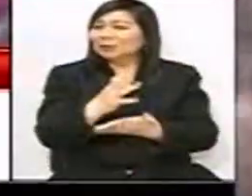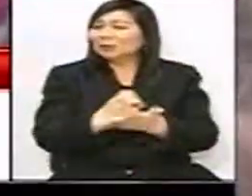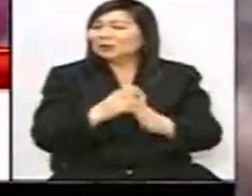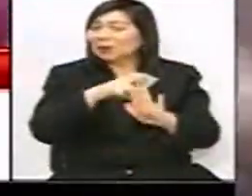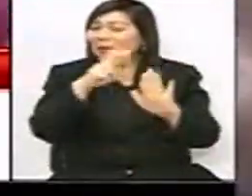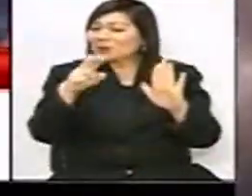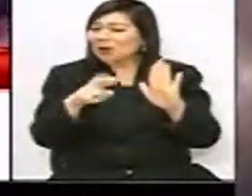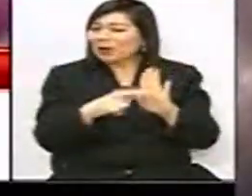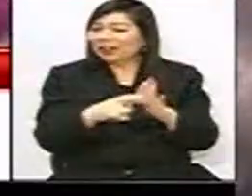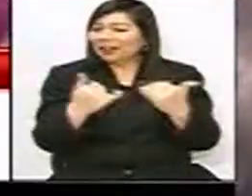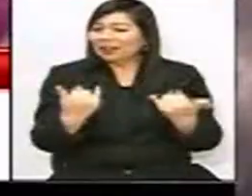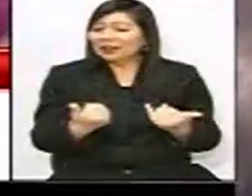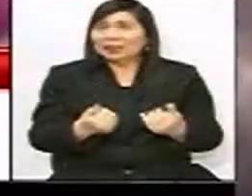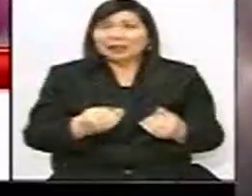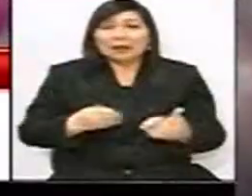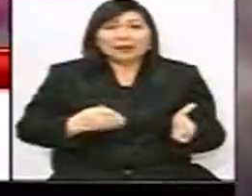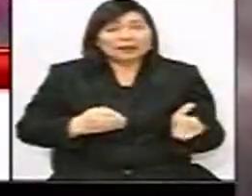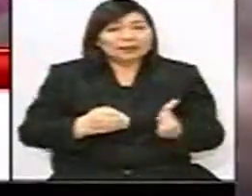el proyecto. Y acaba en Ramiro